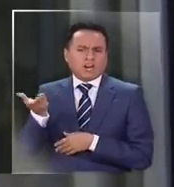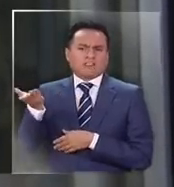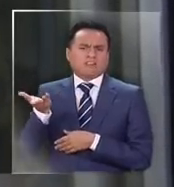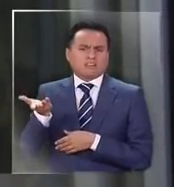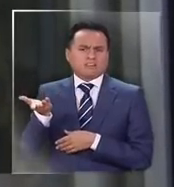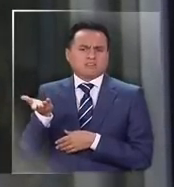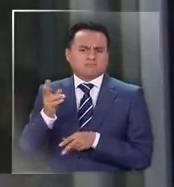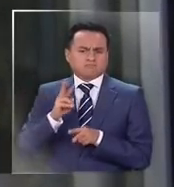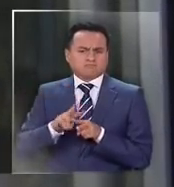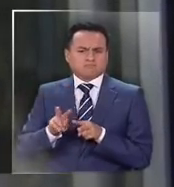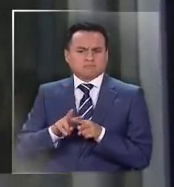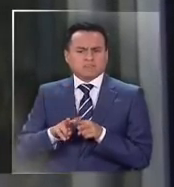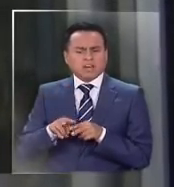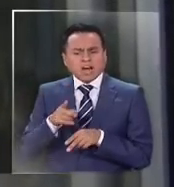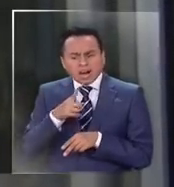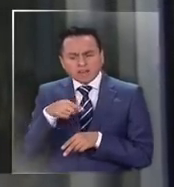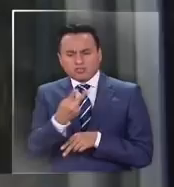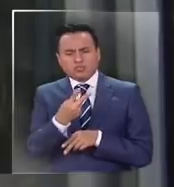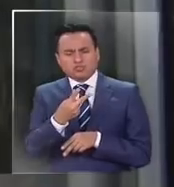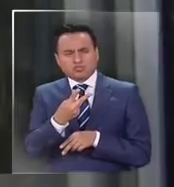cobarde, a estos